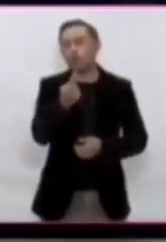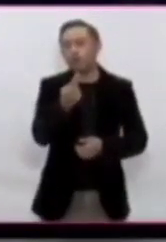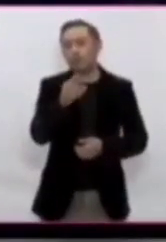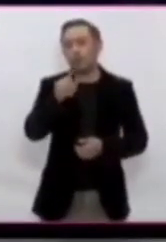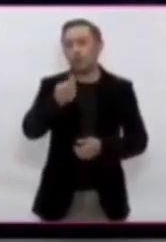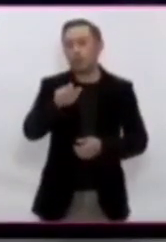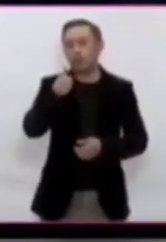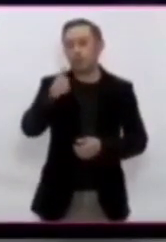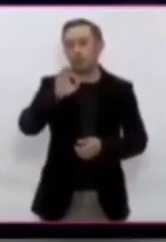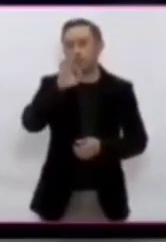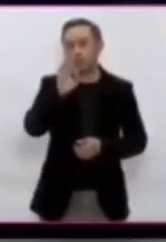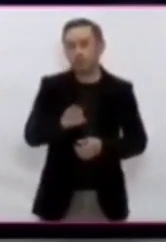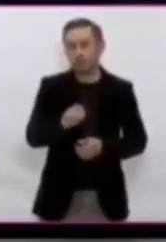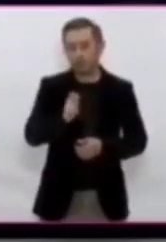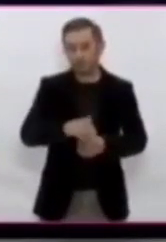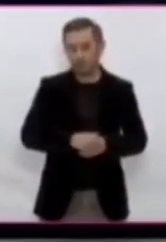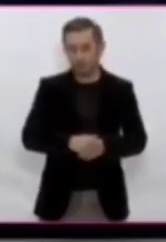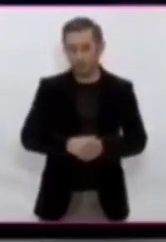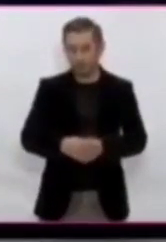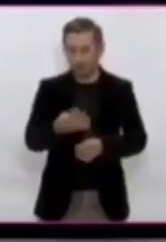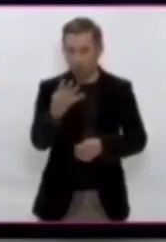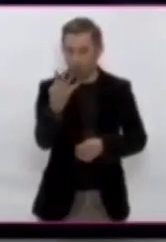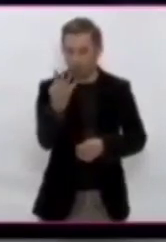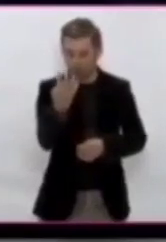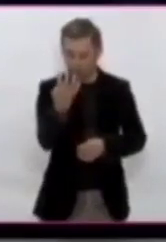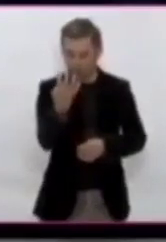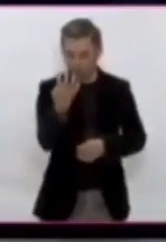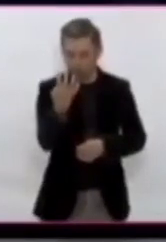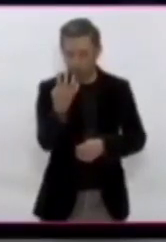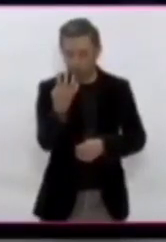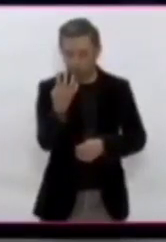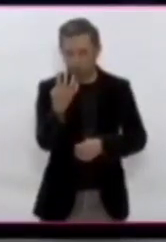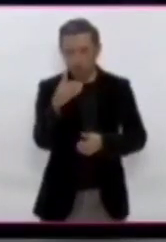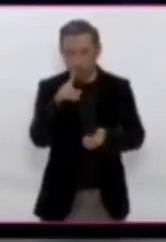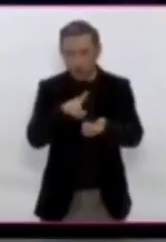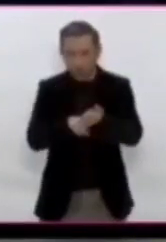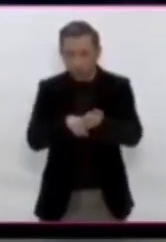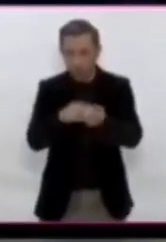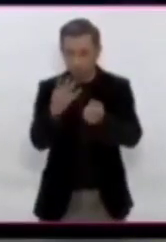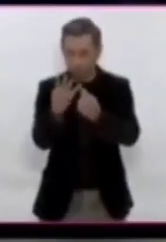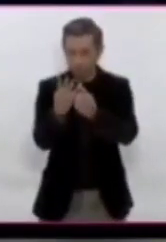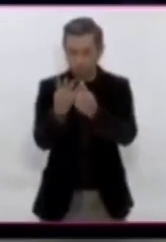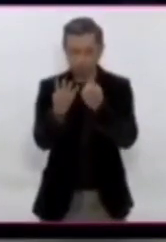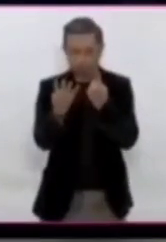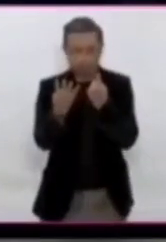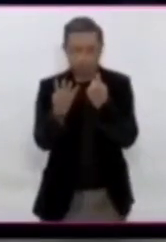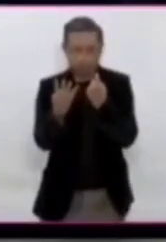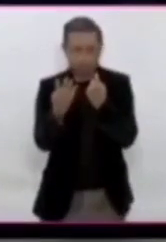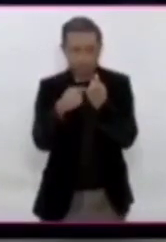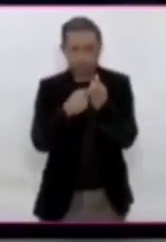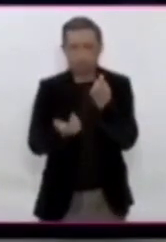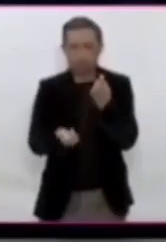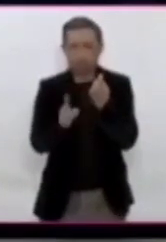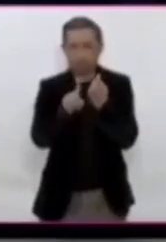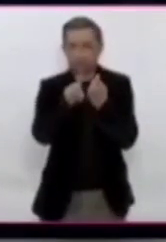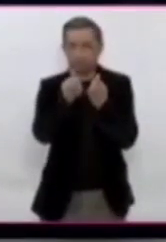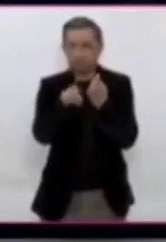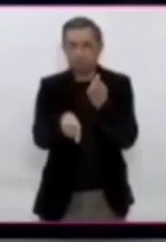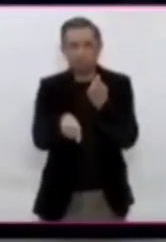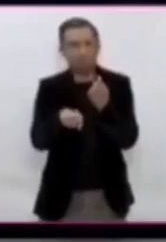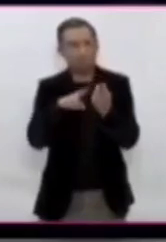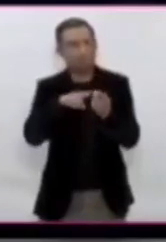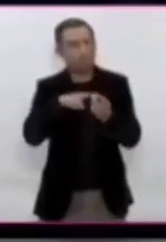25.6%, es decir, uno de cada 4 pesos que se utilizaron, no sabemos con certeza el